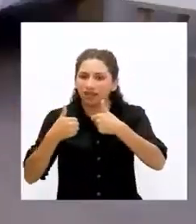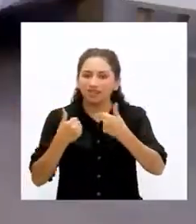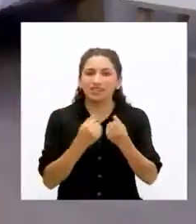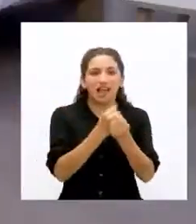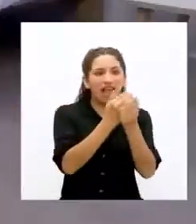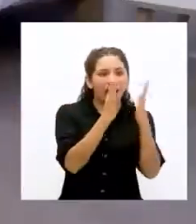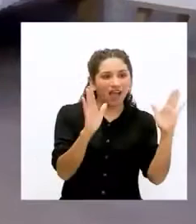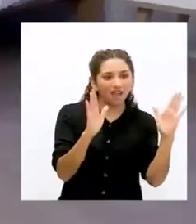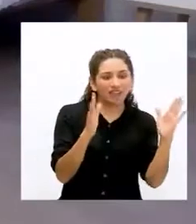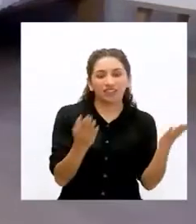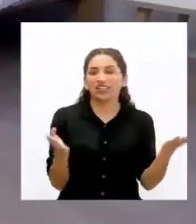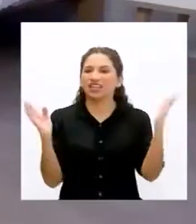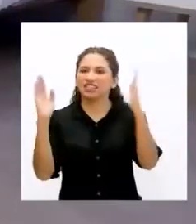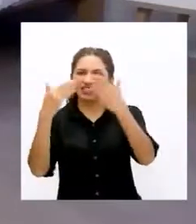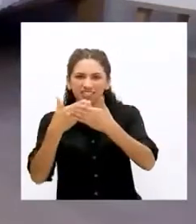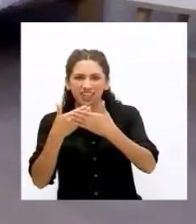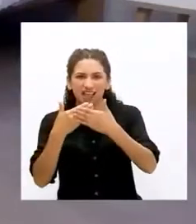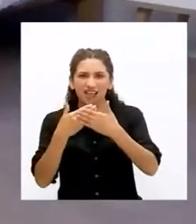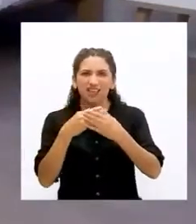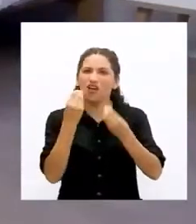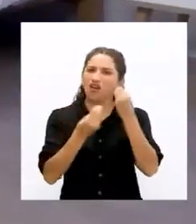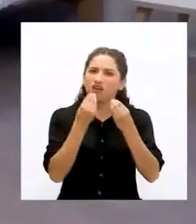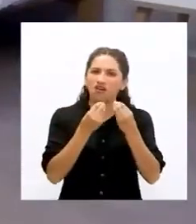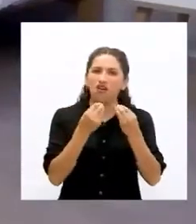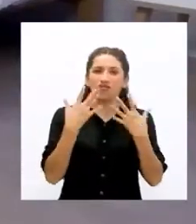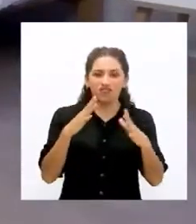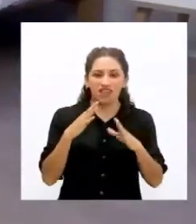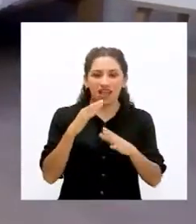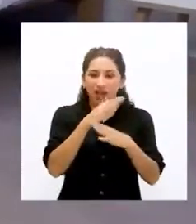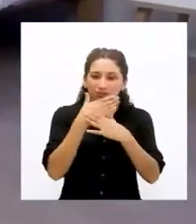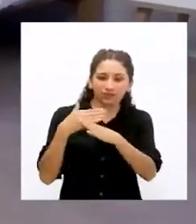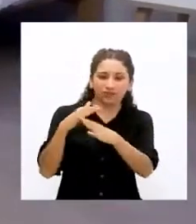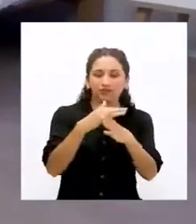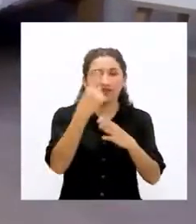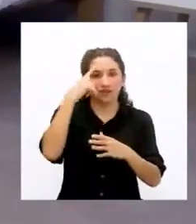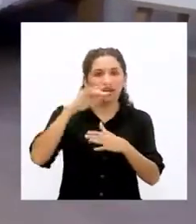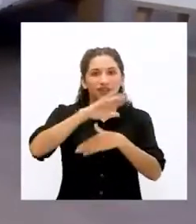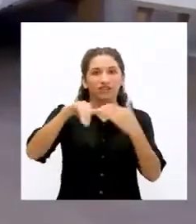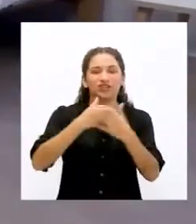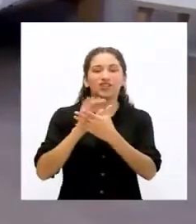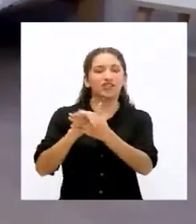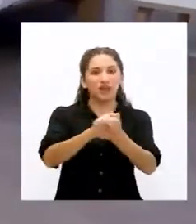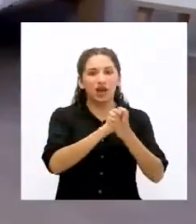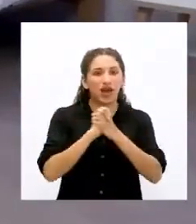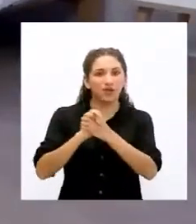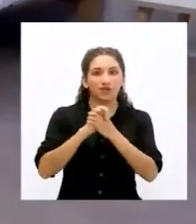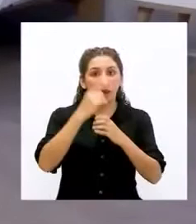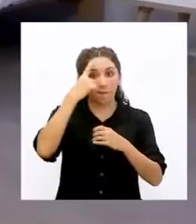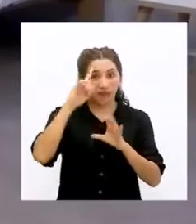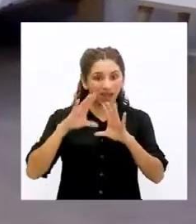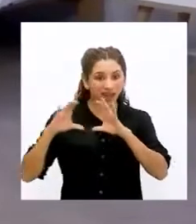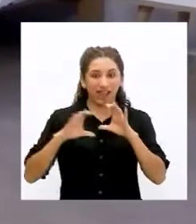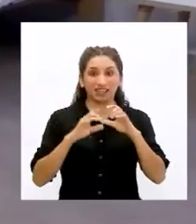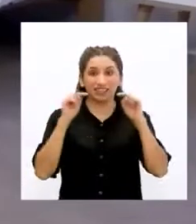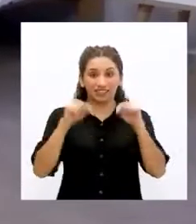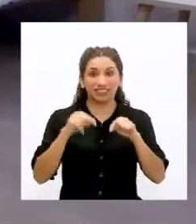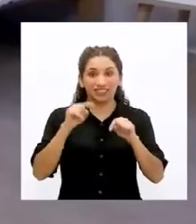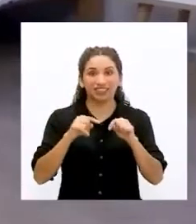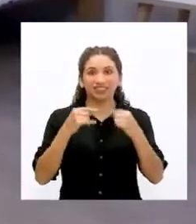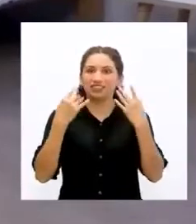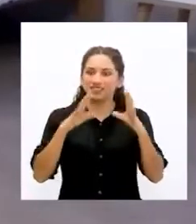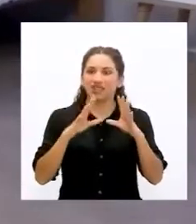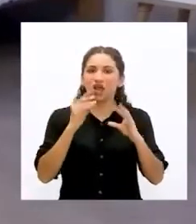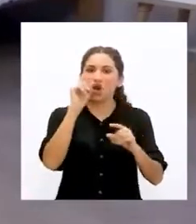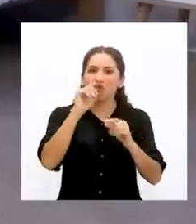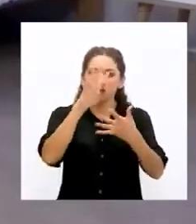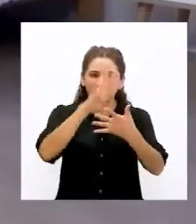creamos una encuesta que compartimos con nuestros amigos y amigas. Para analizar los resultados, elaboramos una tabla de